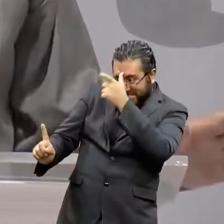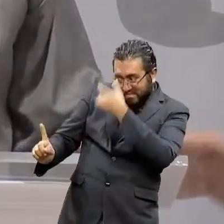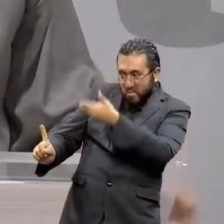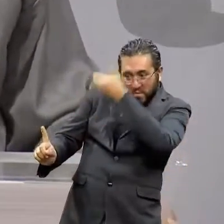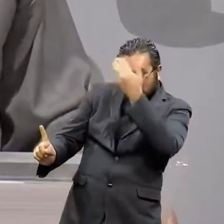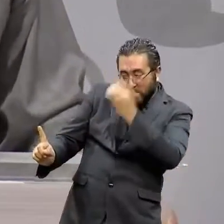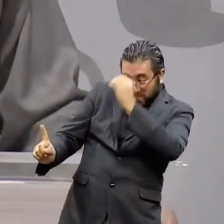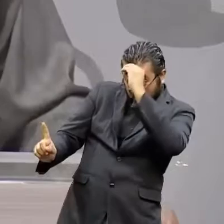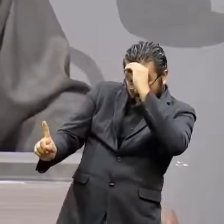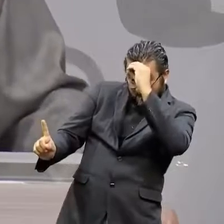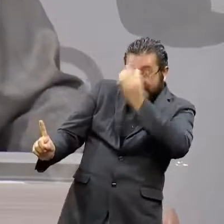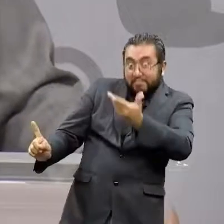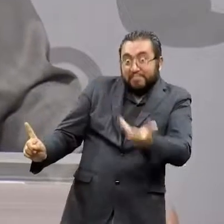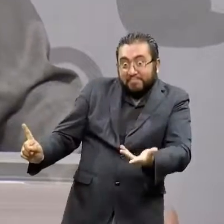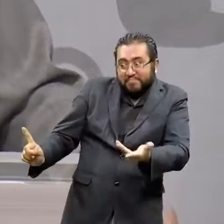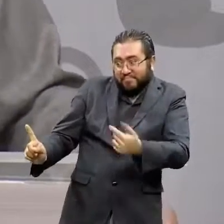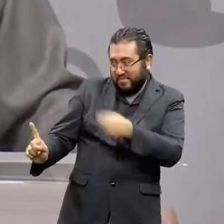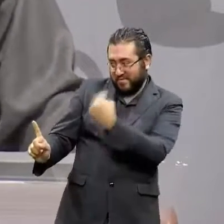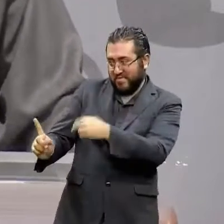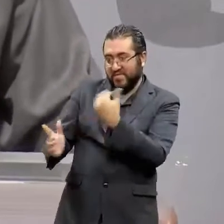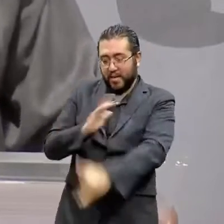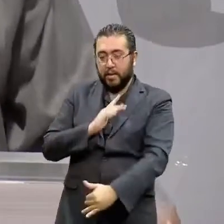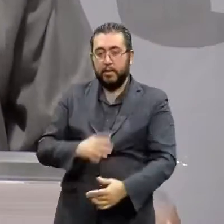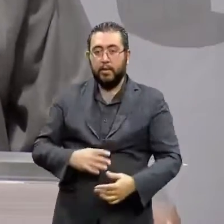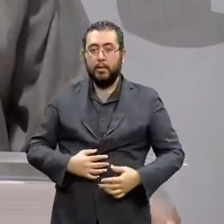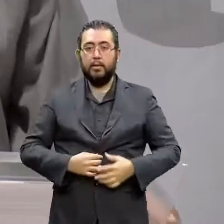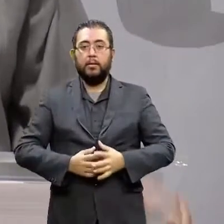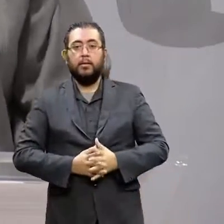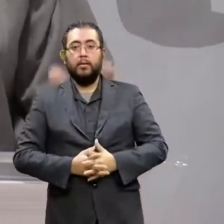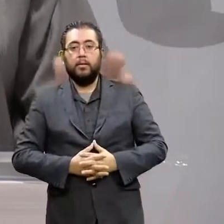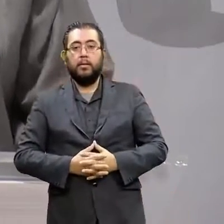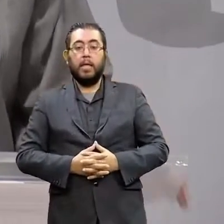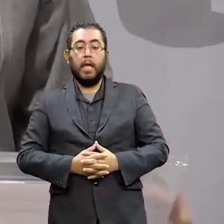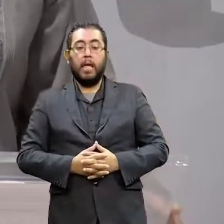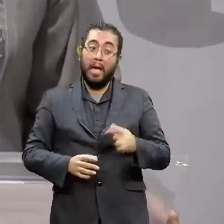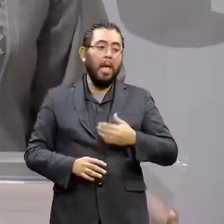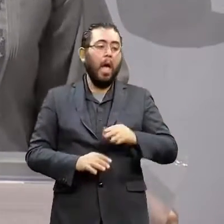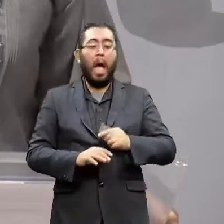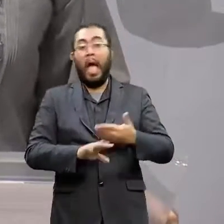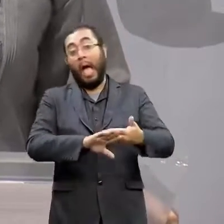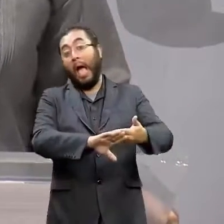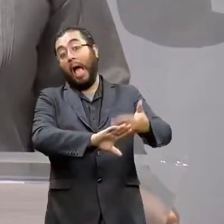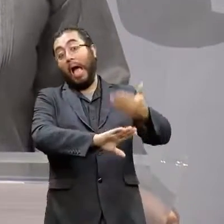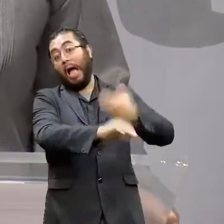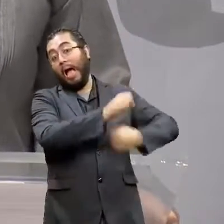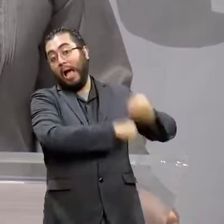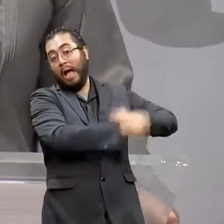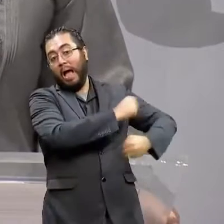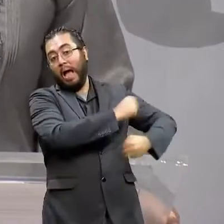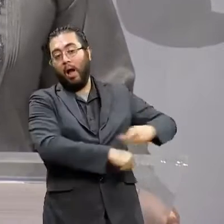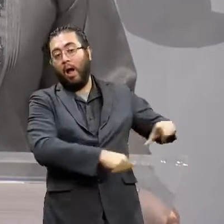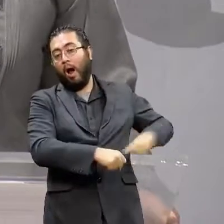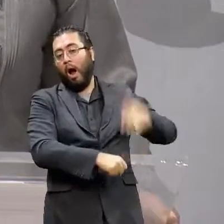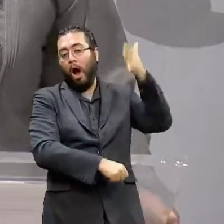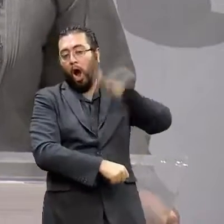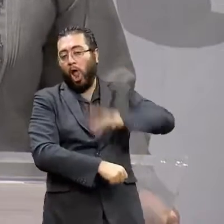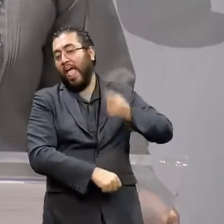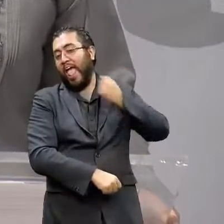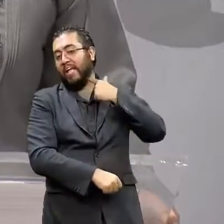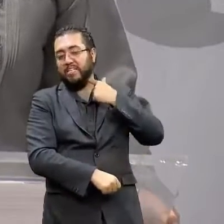muchos años se negó la existencia esta crisis y eso llevó a que se abandonara el